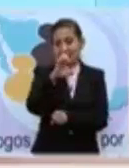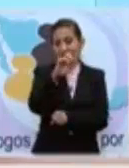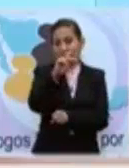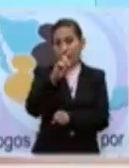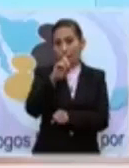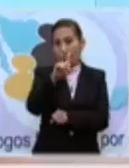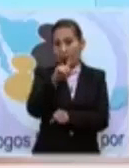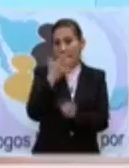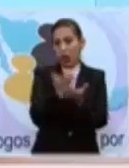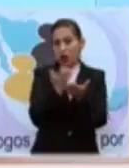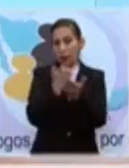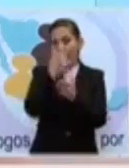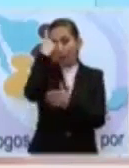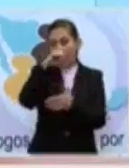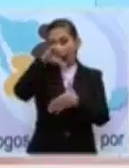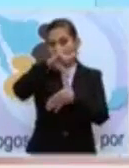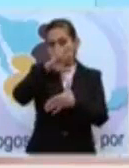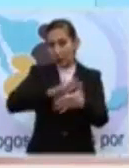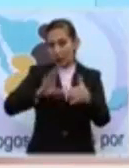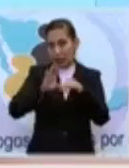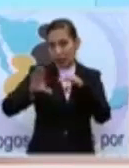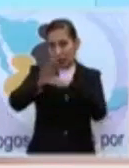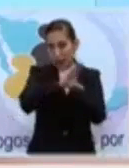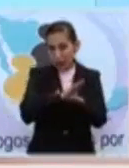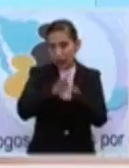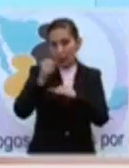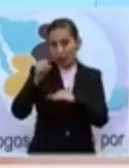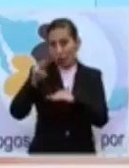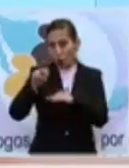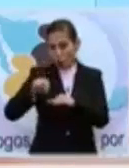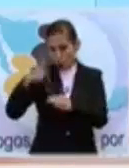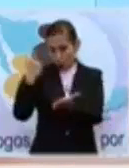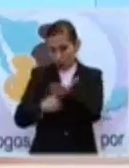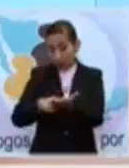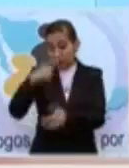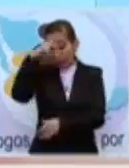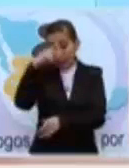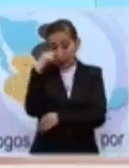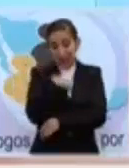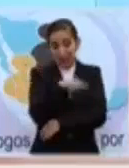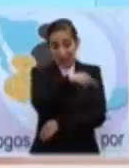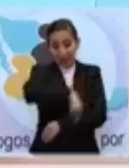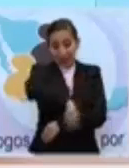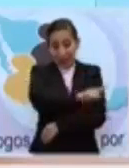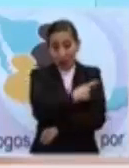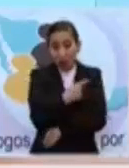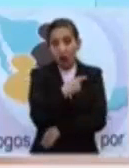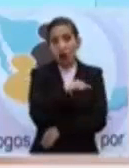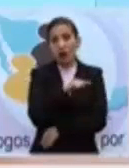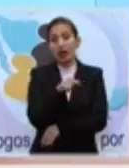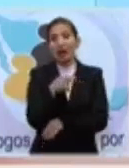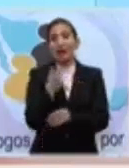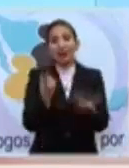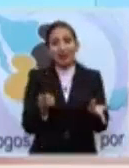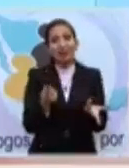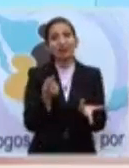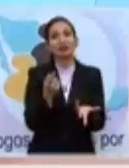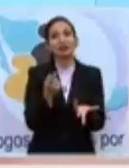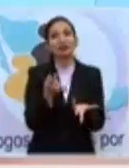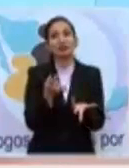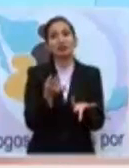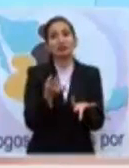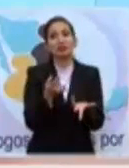Comisión Económica para América Latina y el Caribe de las Naciones Unidas, en México la indigencia, que es una medida que